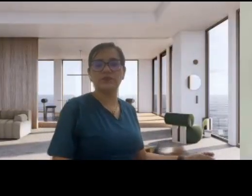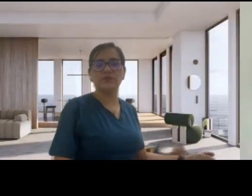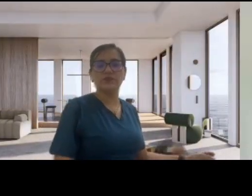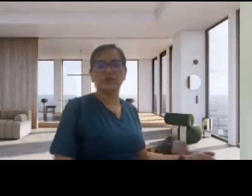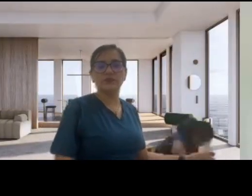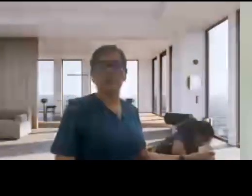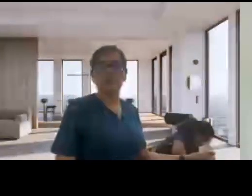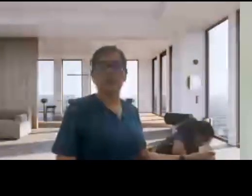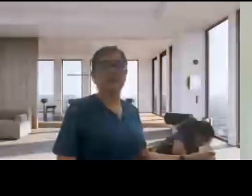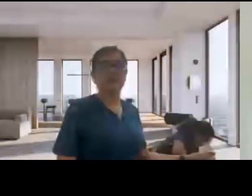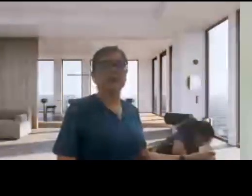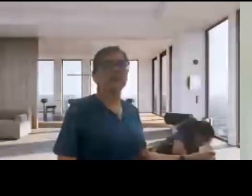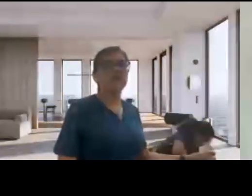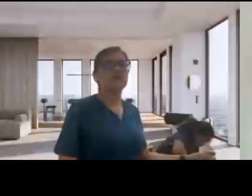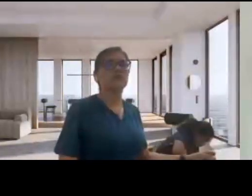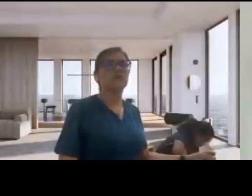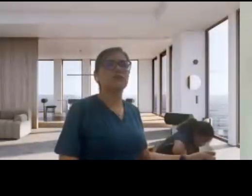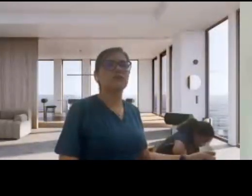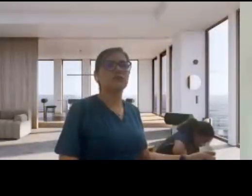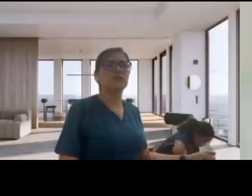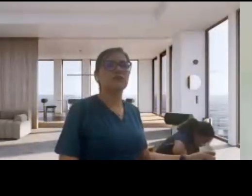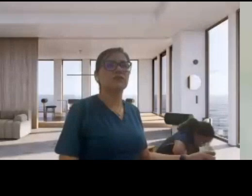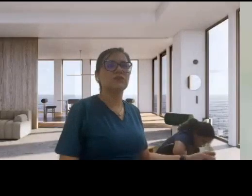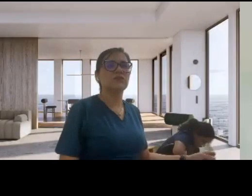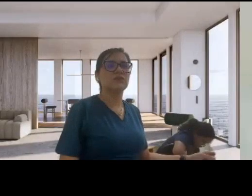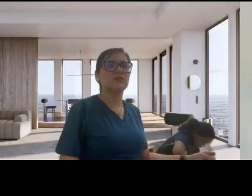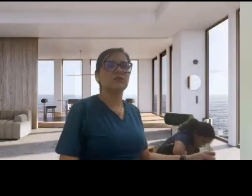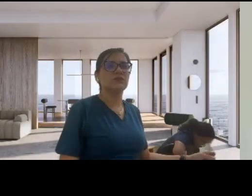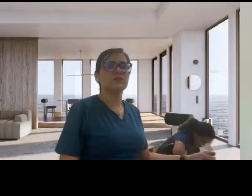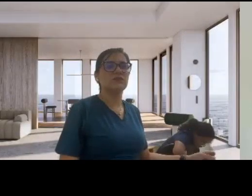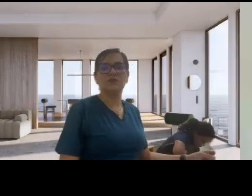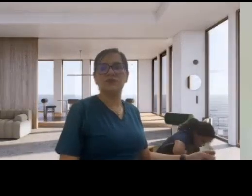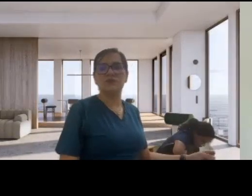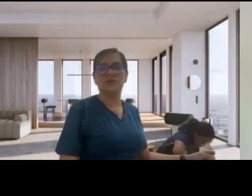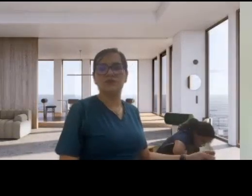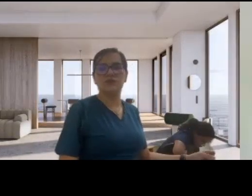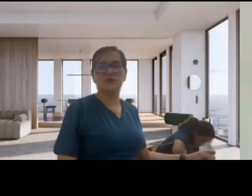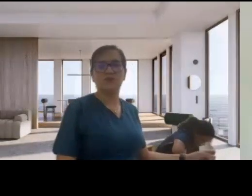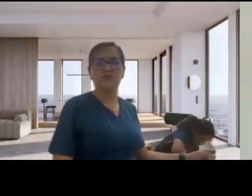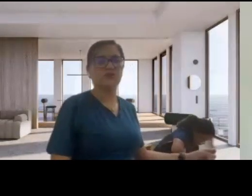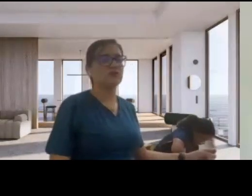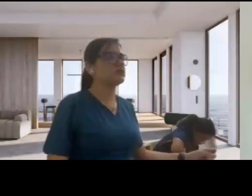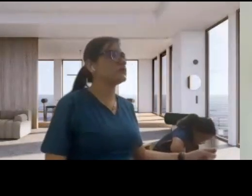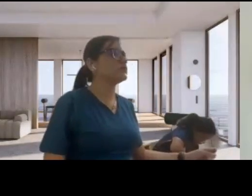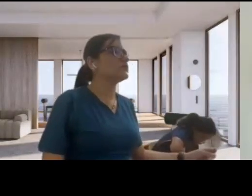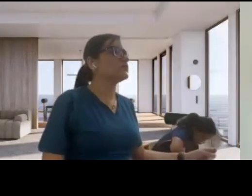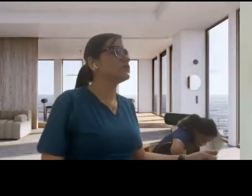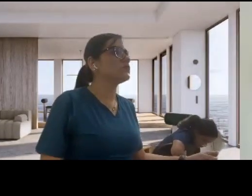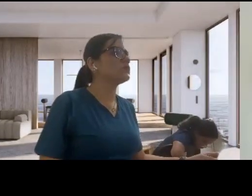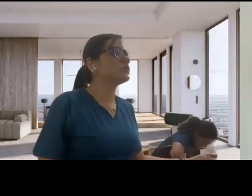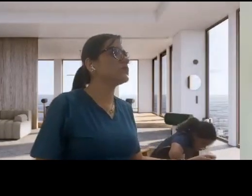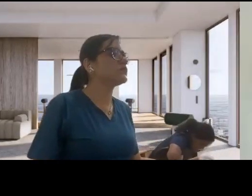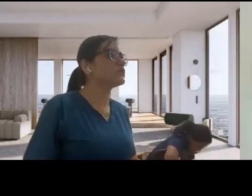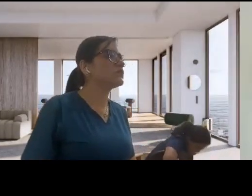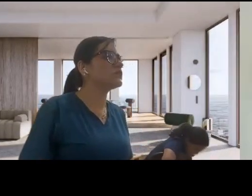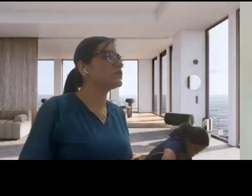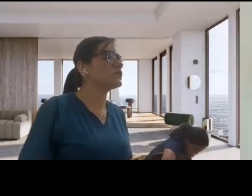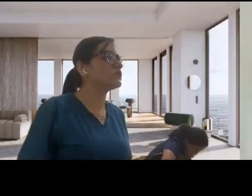¿Sí me escuchan? Oh, prendí mi cámara y mi micrófono, pero creo que se pone un poco lento.